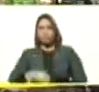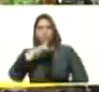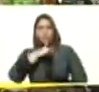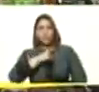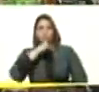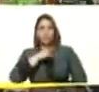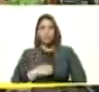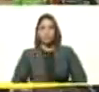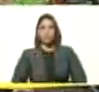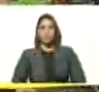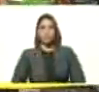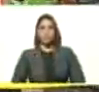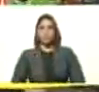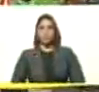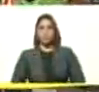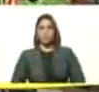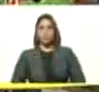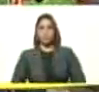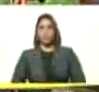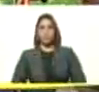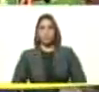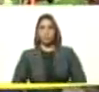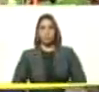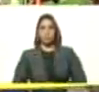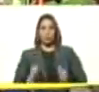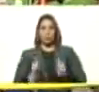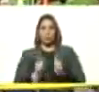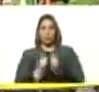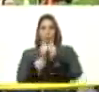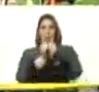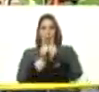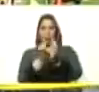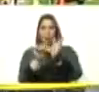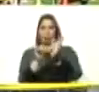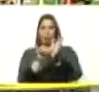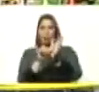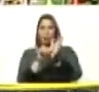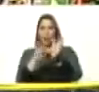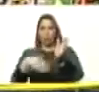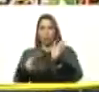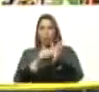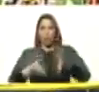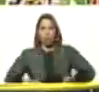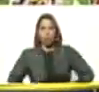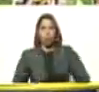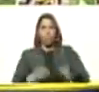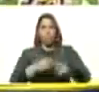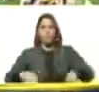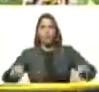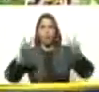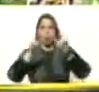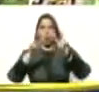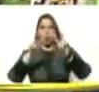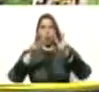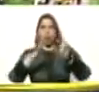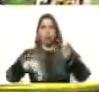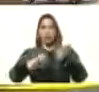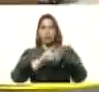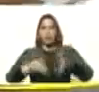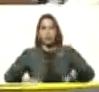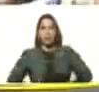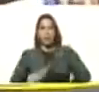Resistencia. Y al lado de la resistencia, un renacer de los valores, un renacer de la